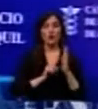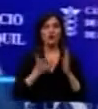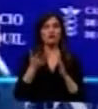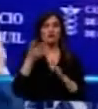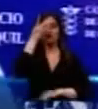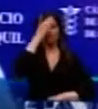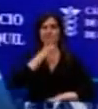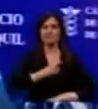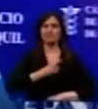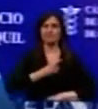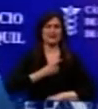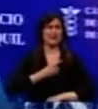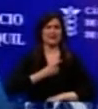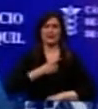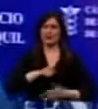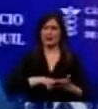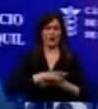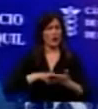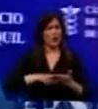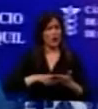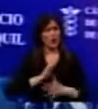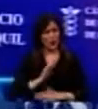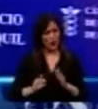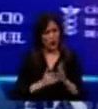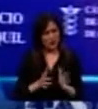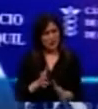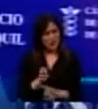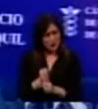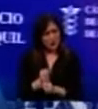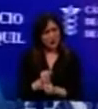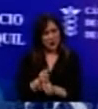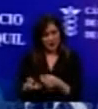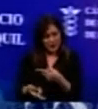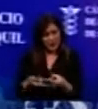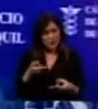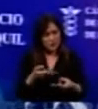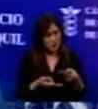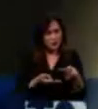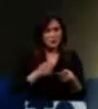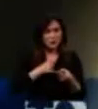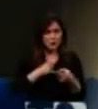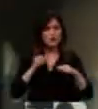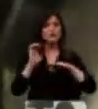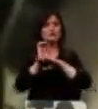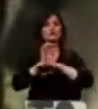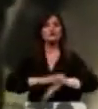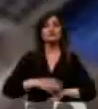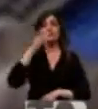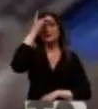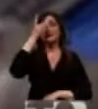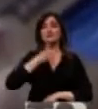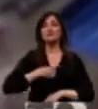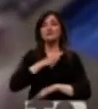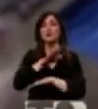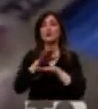nula y que está violando la seguridad jurídica de los negocios en el Ecuador. Pero la resolución no solo habla